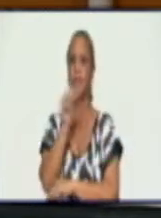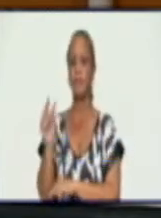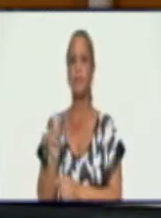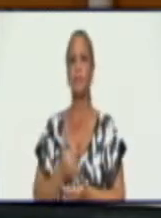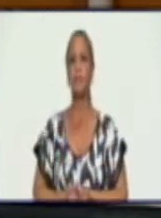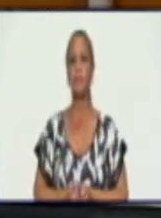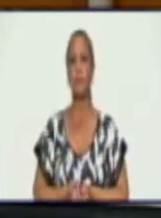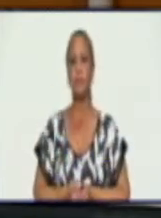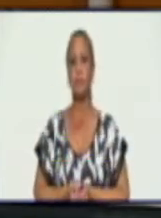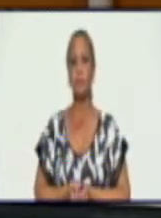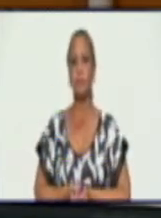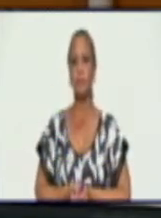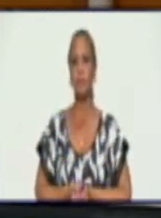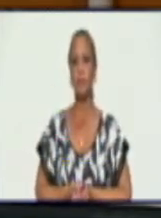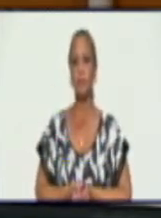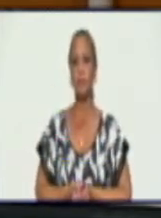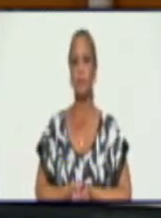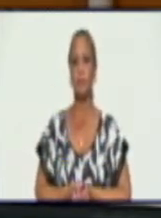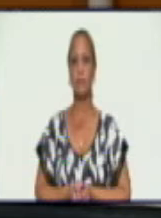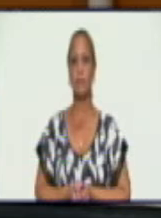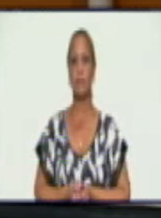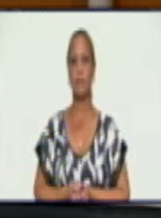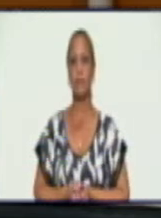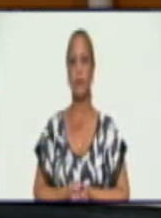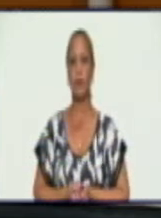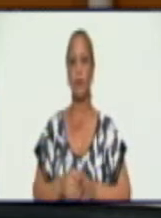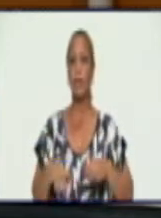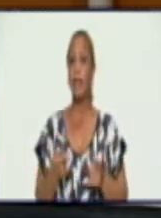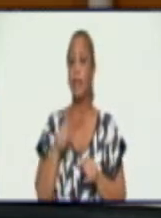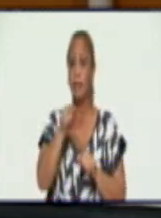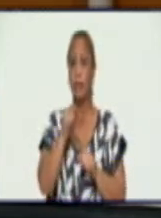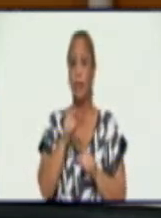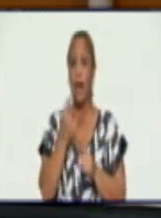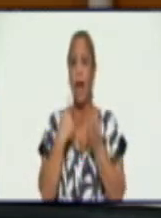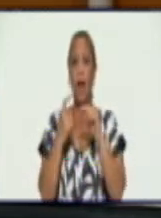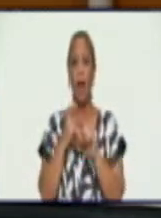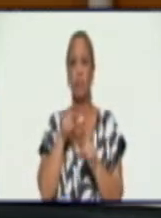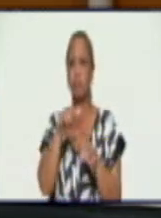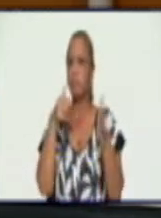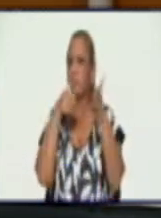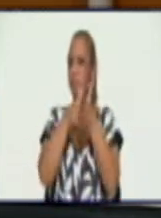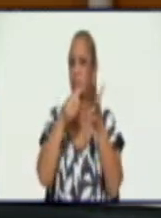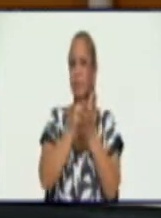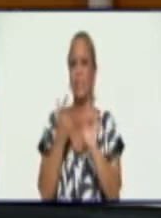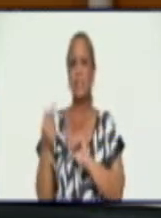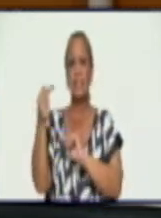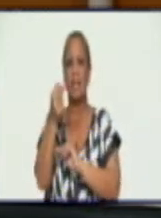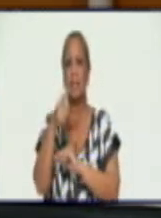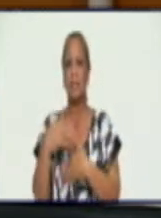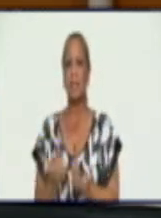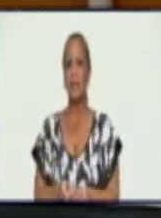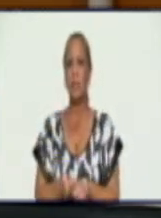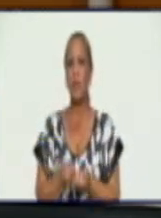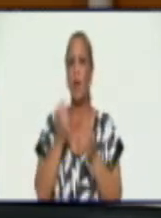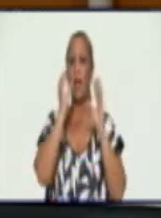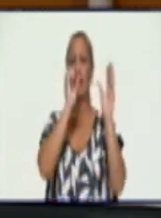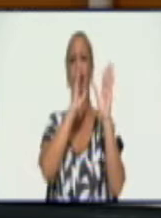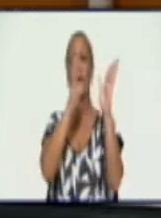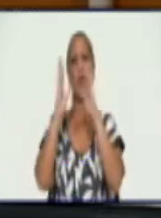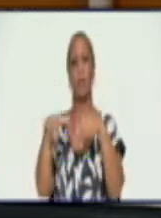lo que es una incidencia de mayor impacto negativo en el orden de la